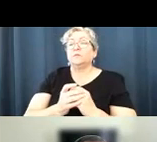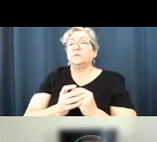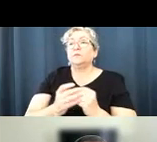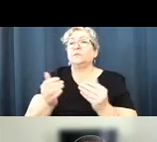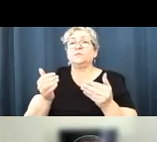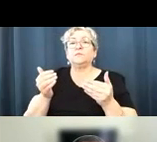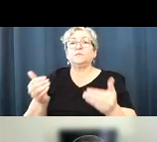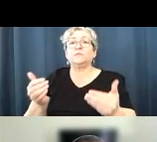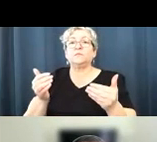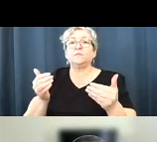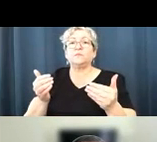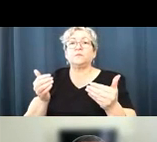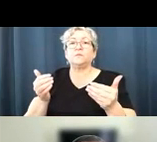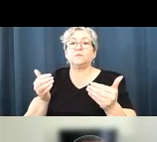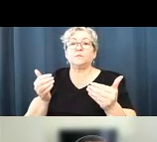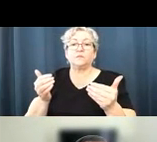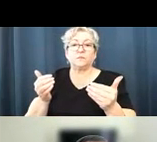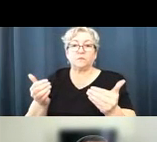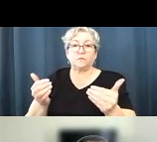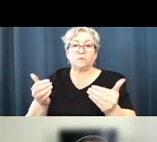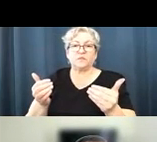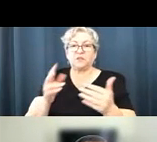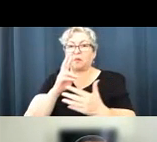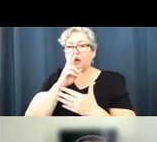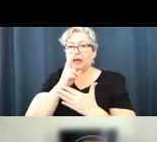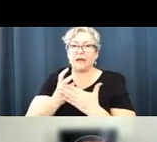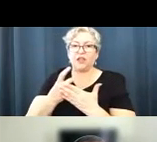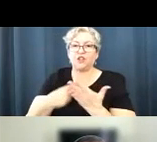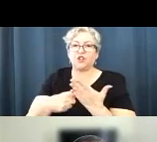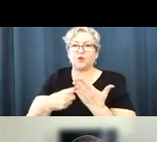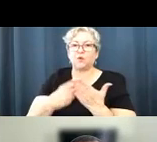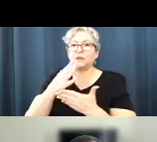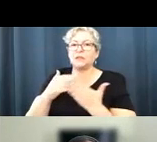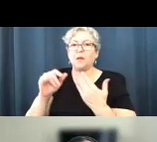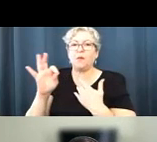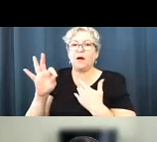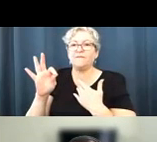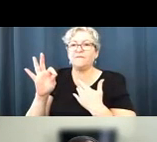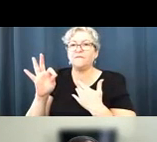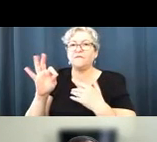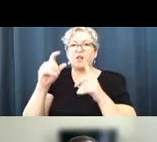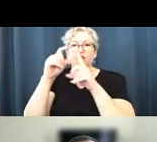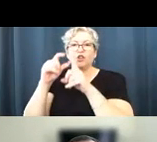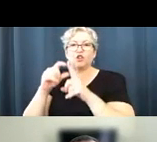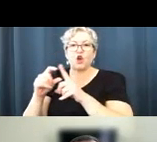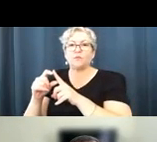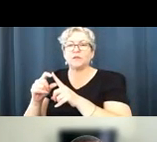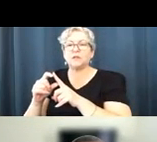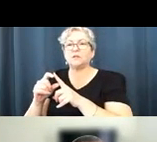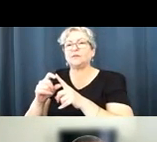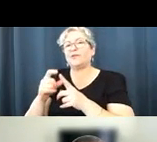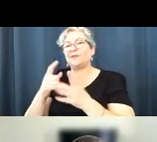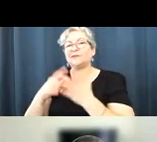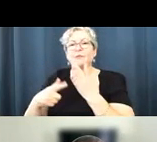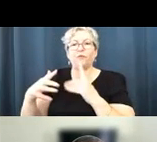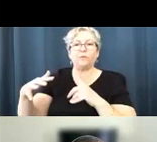Let's go ahead and entonces vamos a seguir y vamos ahora a entrar a los a un poco de